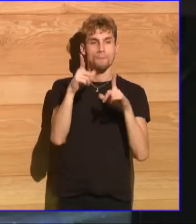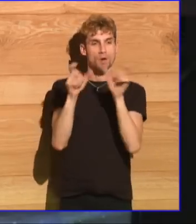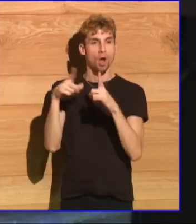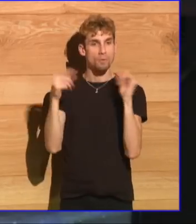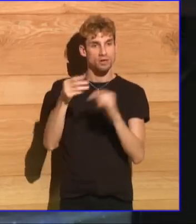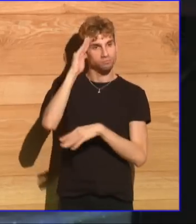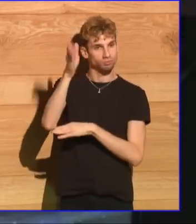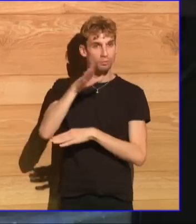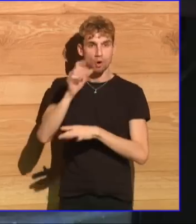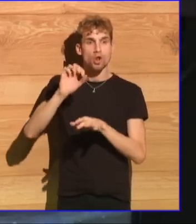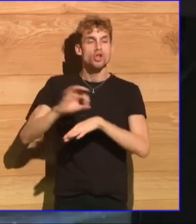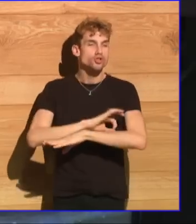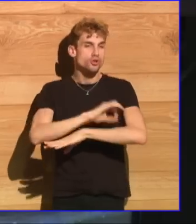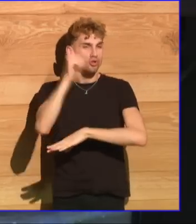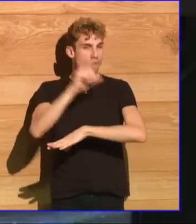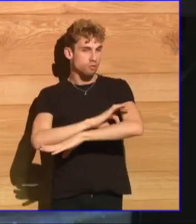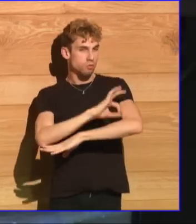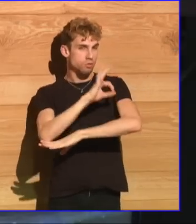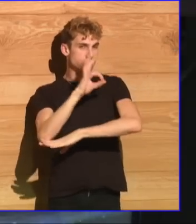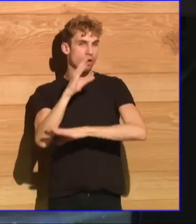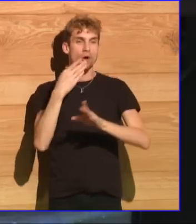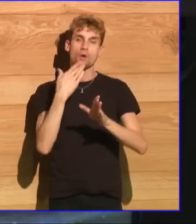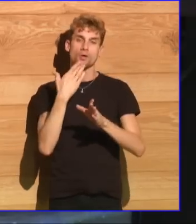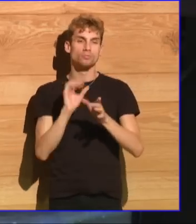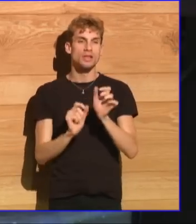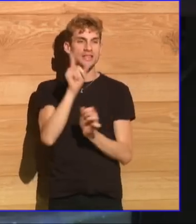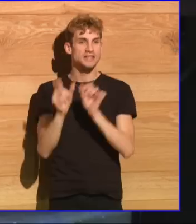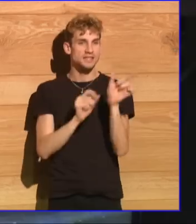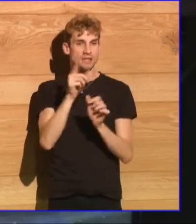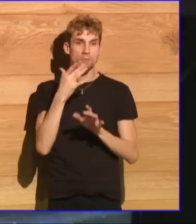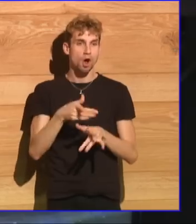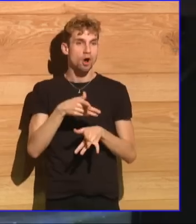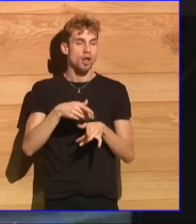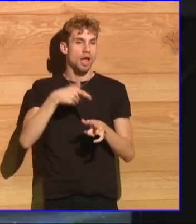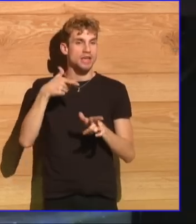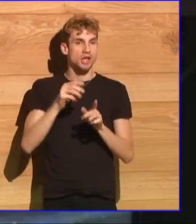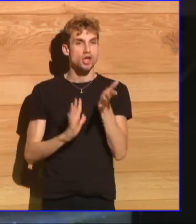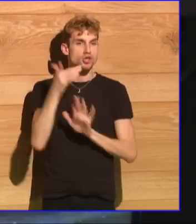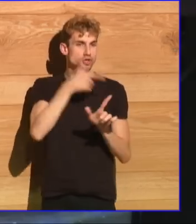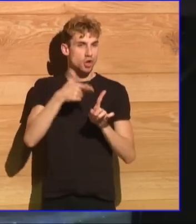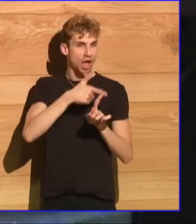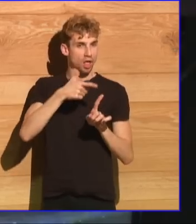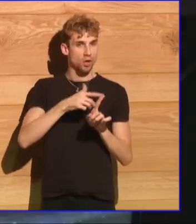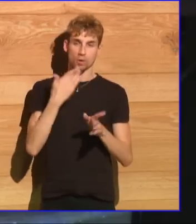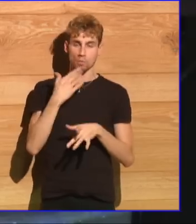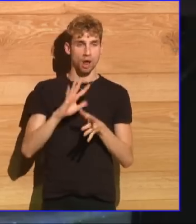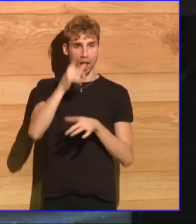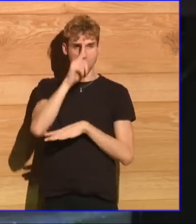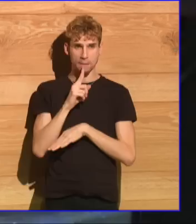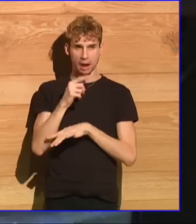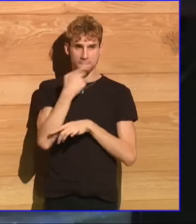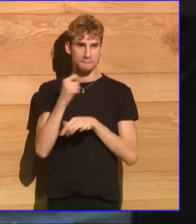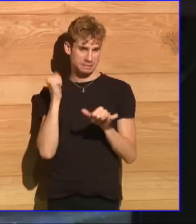japoneses ante ese sol naciente con las chispas del soldador, es una imagen completamente mítica de un